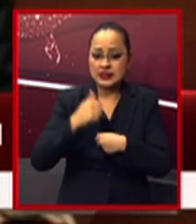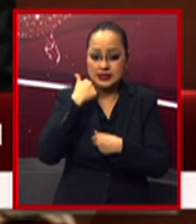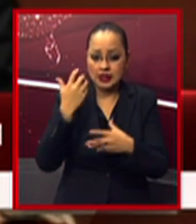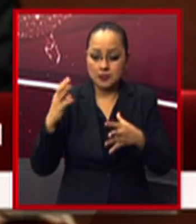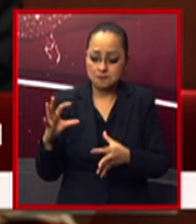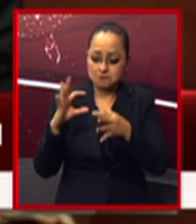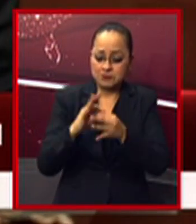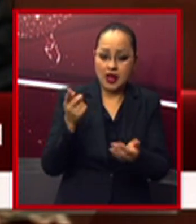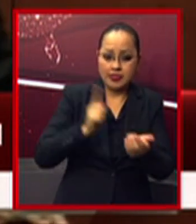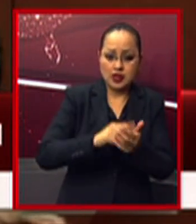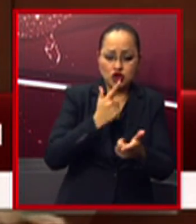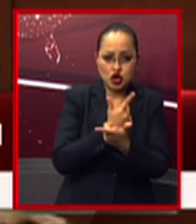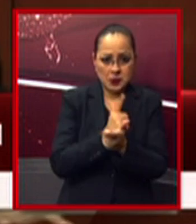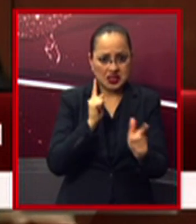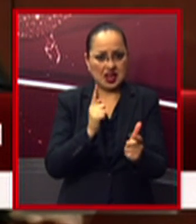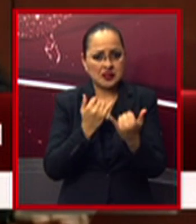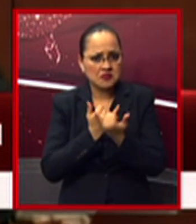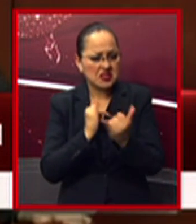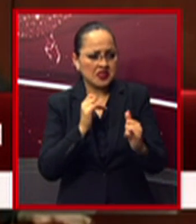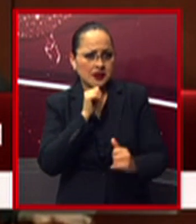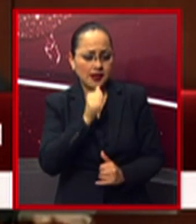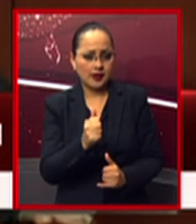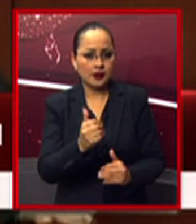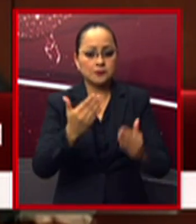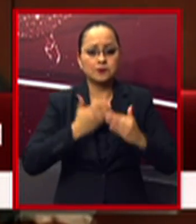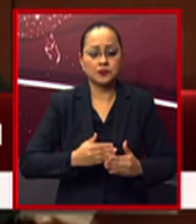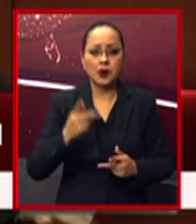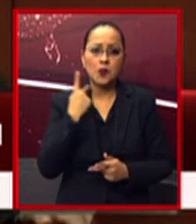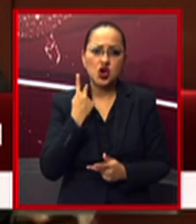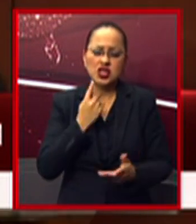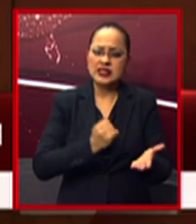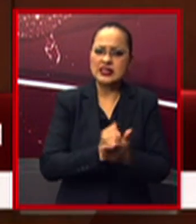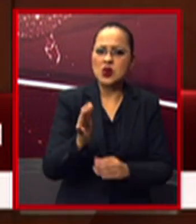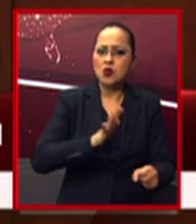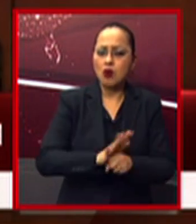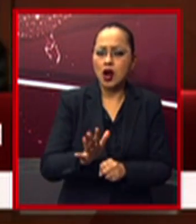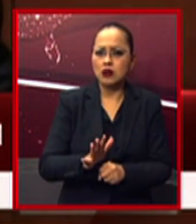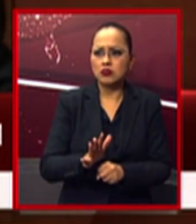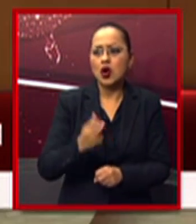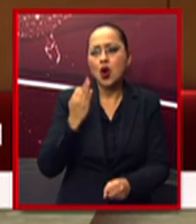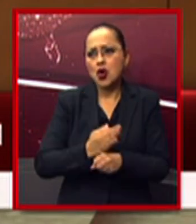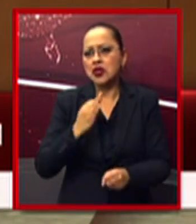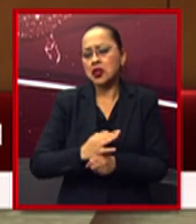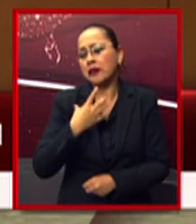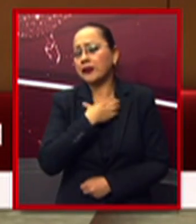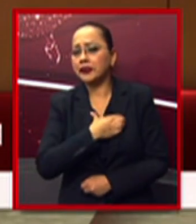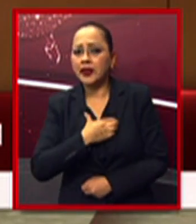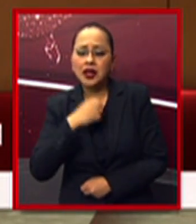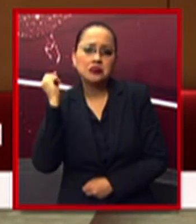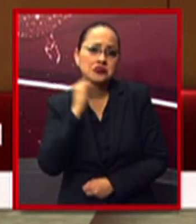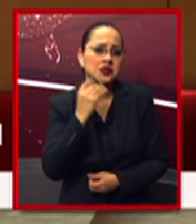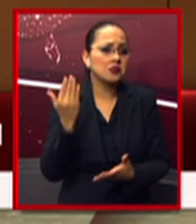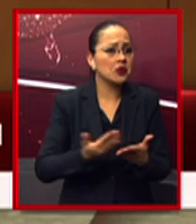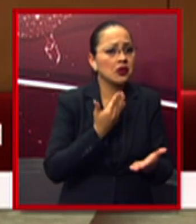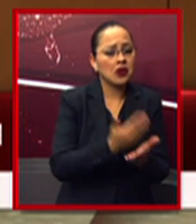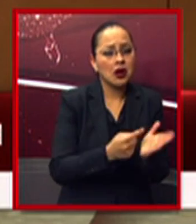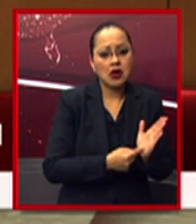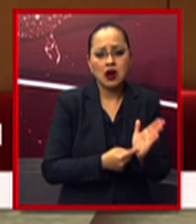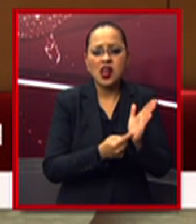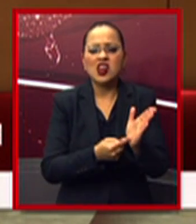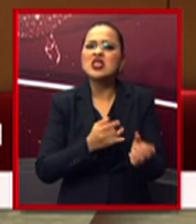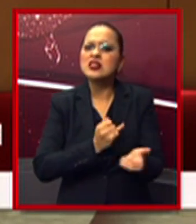ser democrático. Pero ¿qué deciden los políticos que hoy se están vanagloriando de estar presentando este